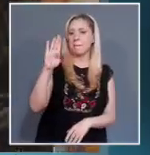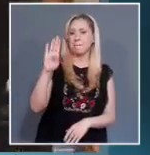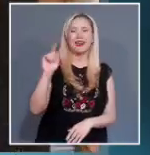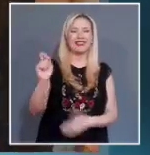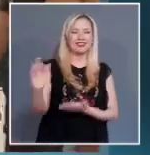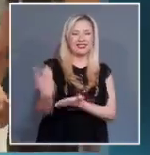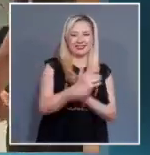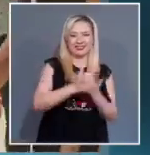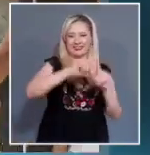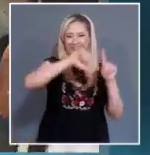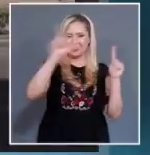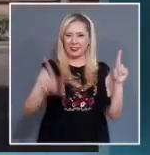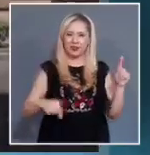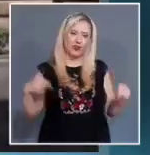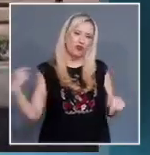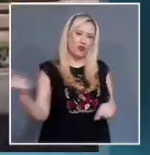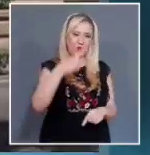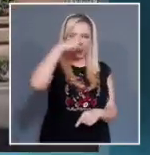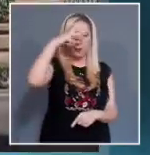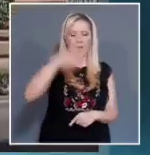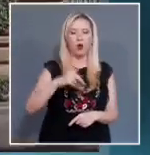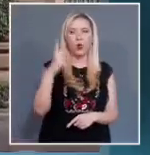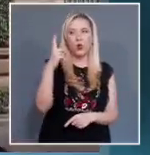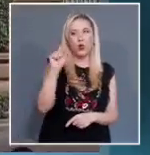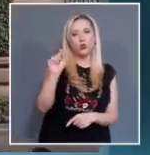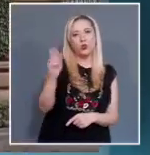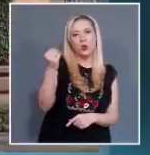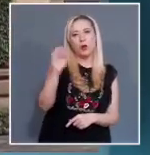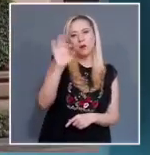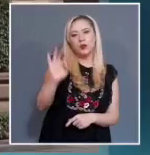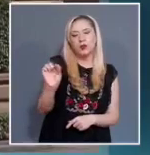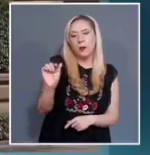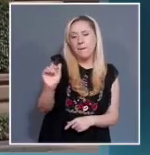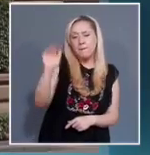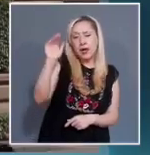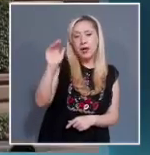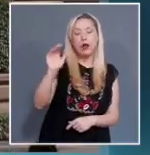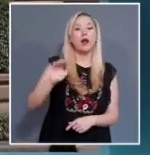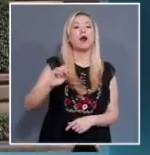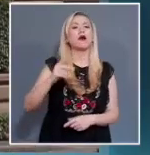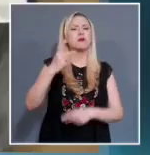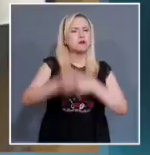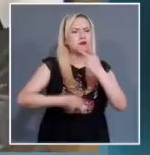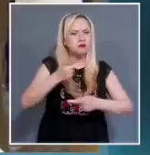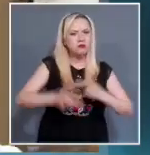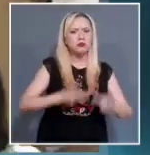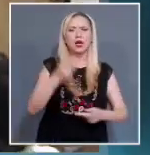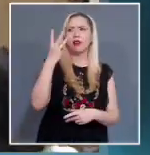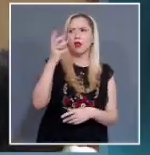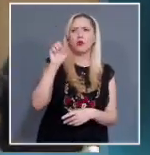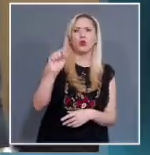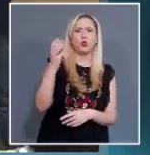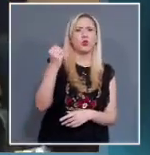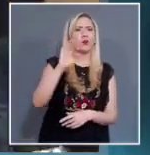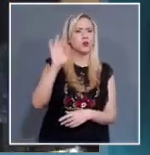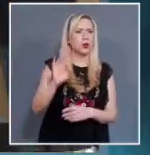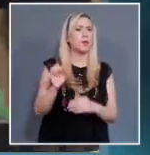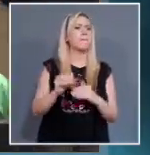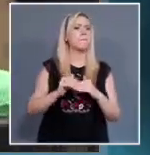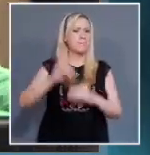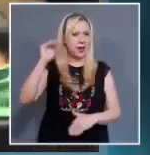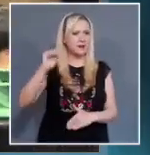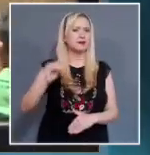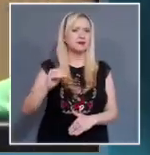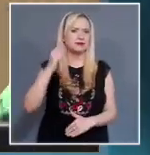de 1.9% y el crédito bancario se expandirá 3.9%. Para el canal del Poder Judicial